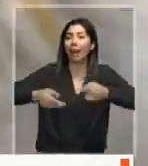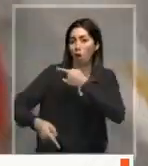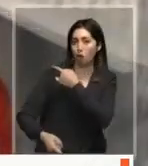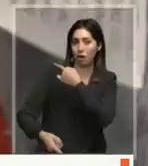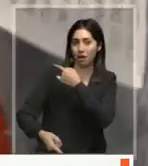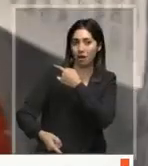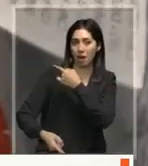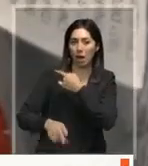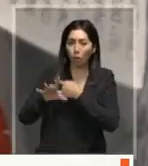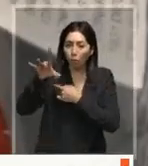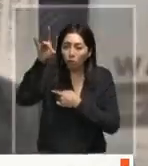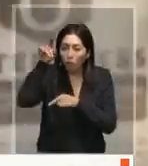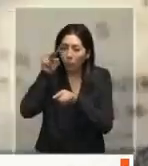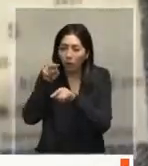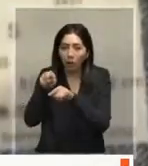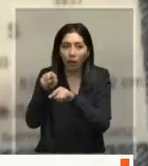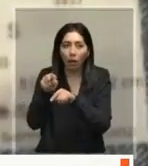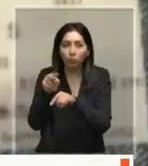que encontramos.